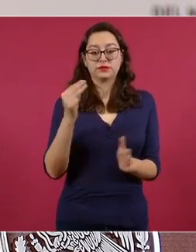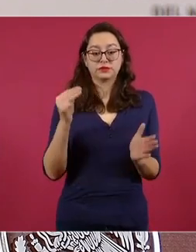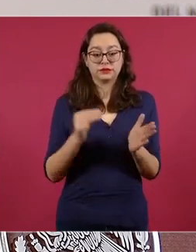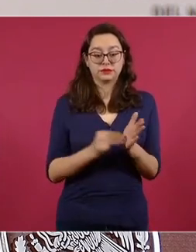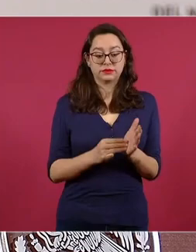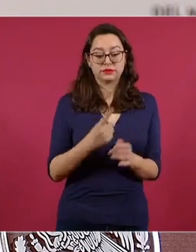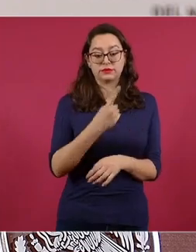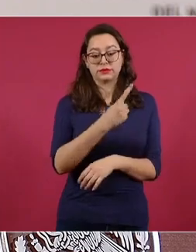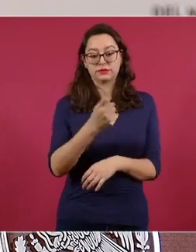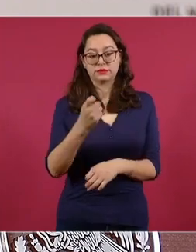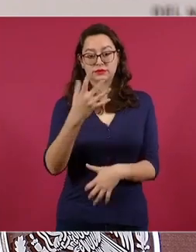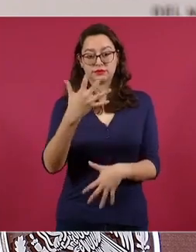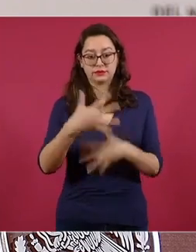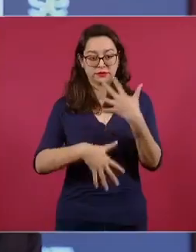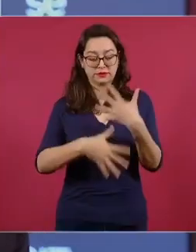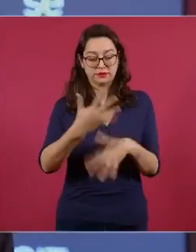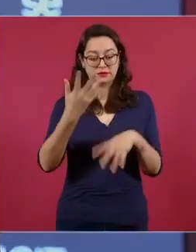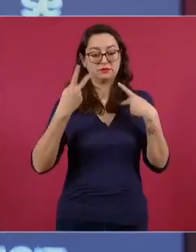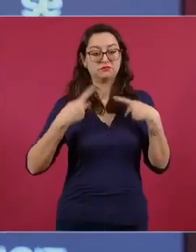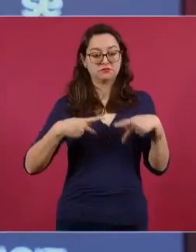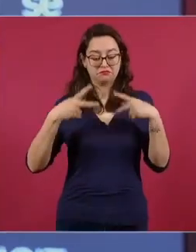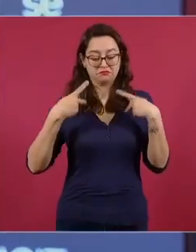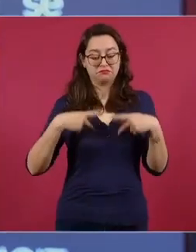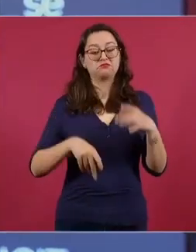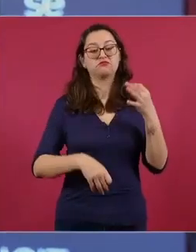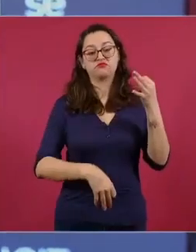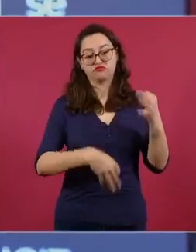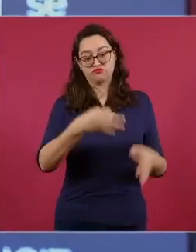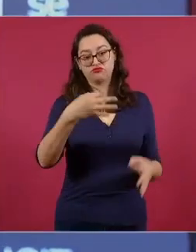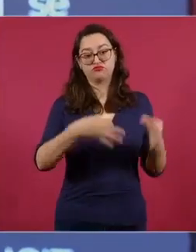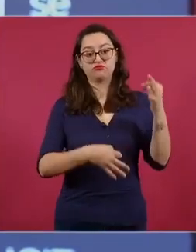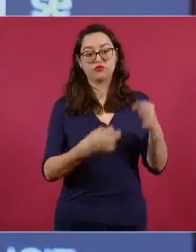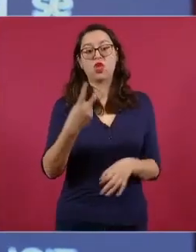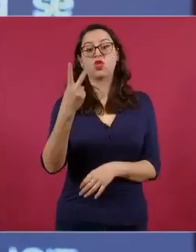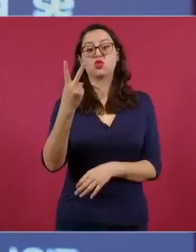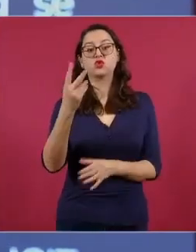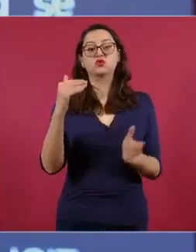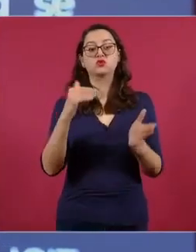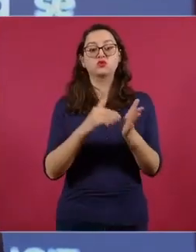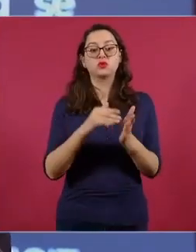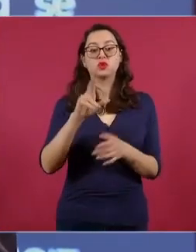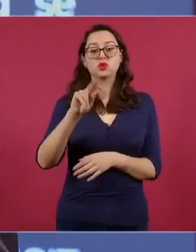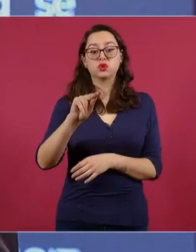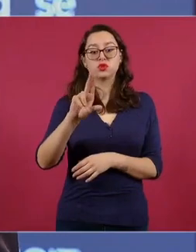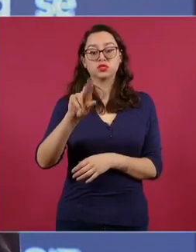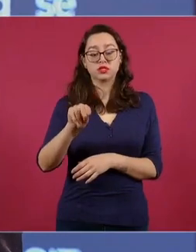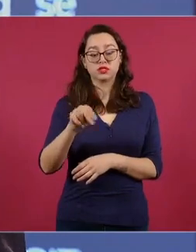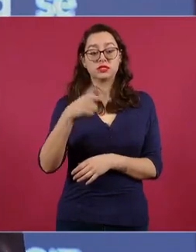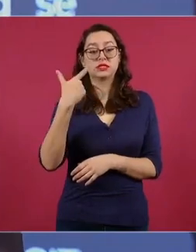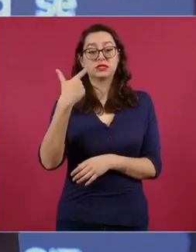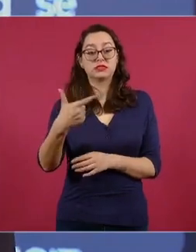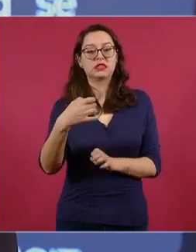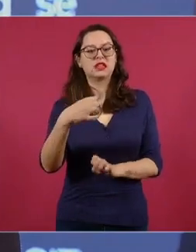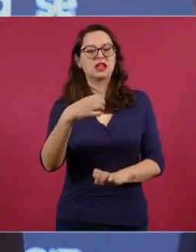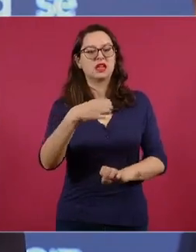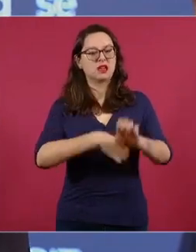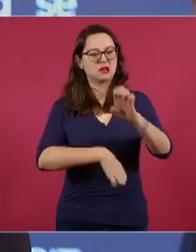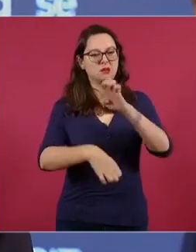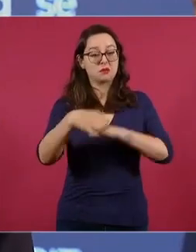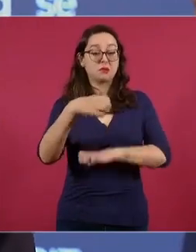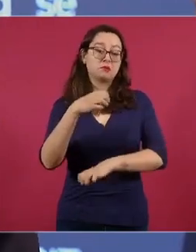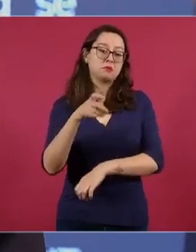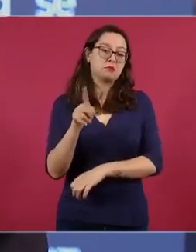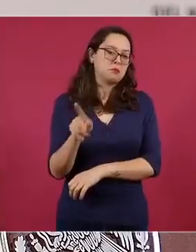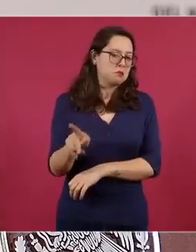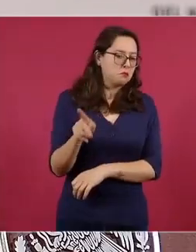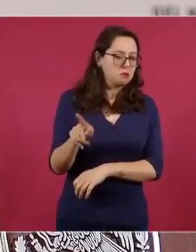3.115 personas que están en las denuncias y 2.087 empresas o personas morales en